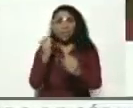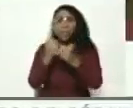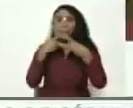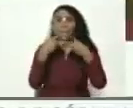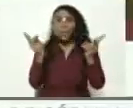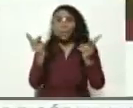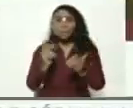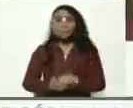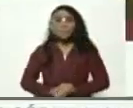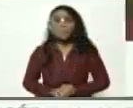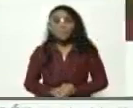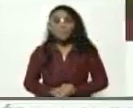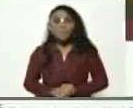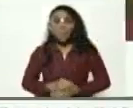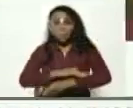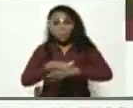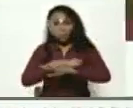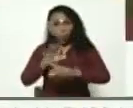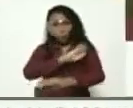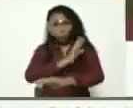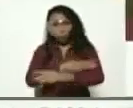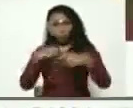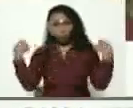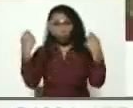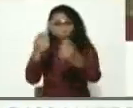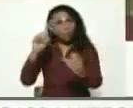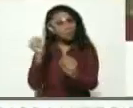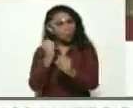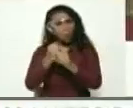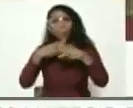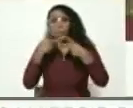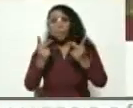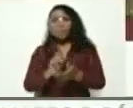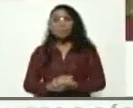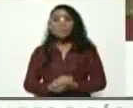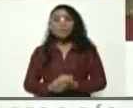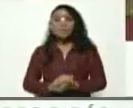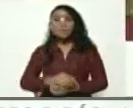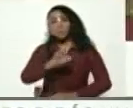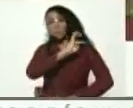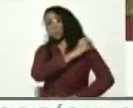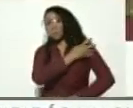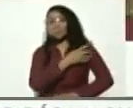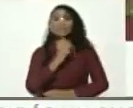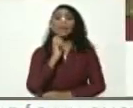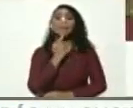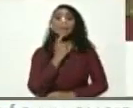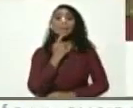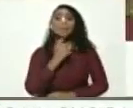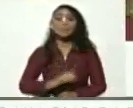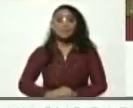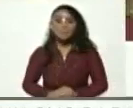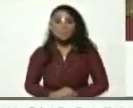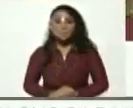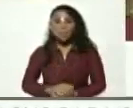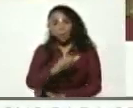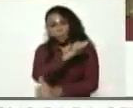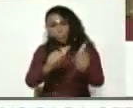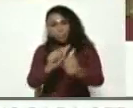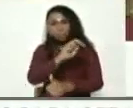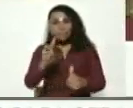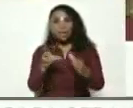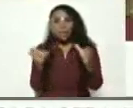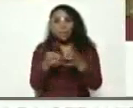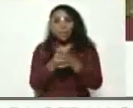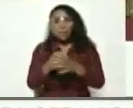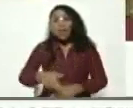y ministro del Poder Popular para las Obras Públicas, al mayor general Vladimir Padrino López, vicepresidente